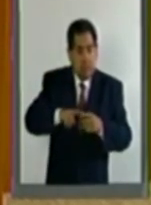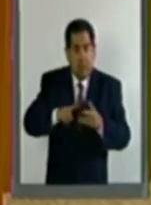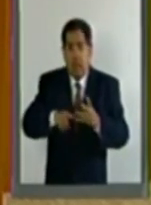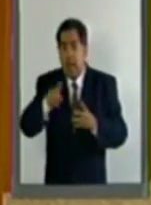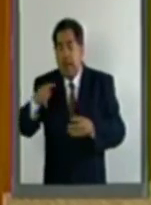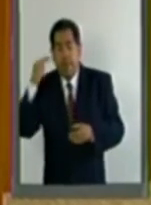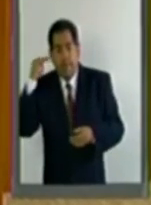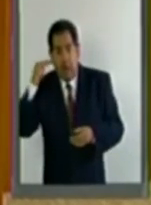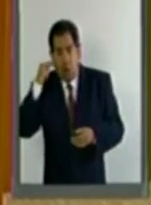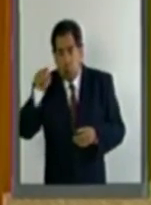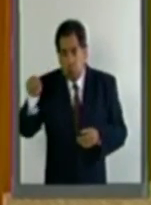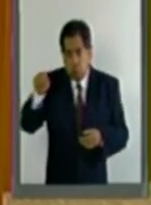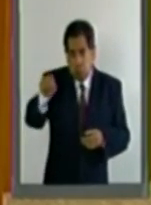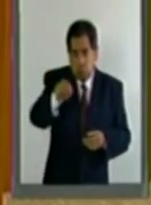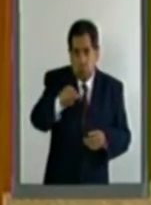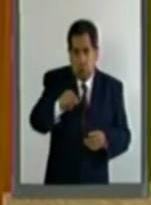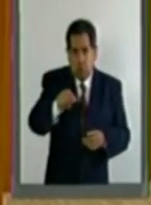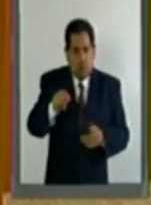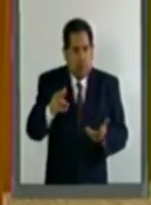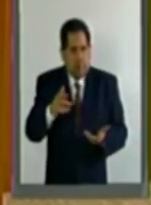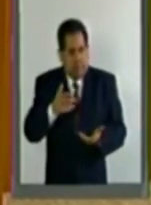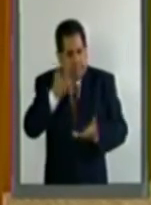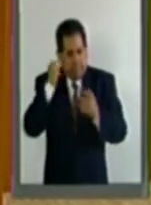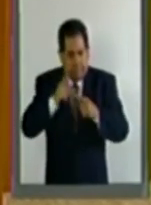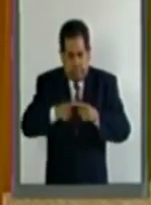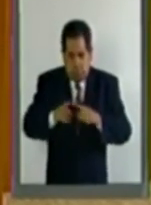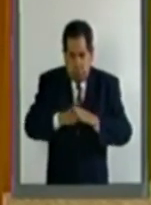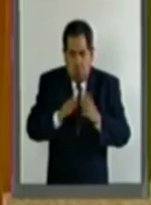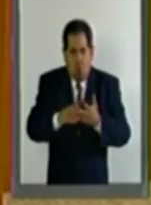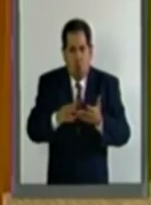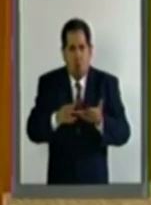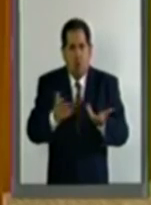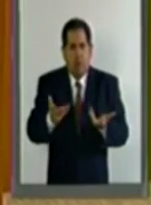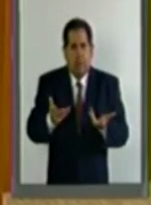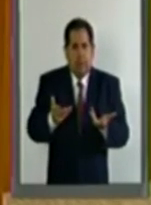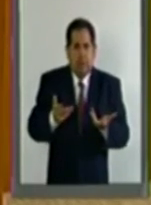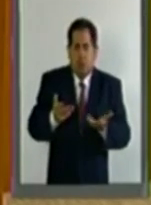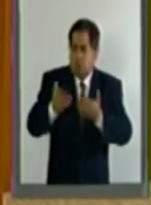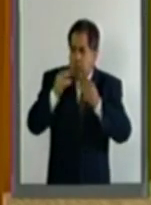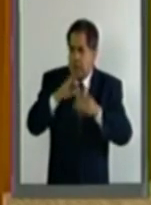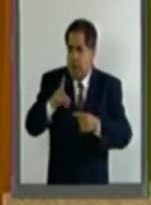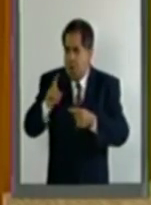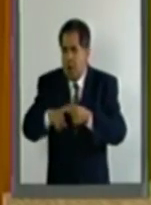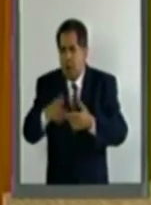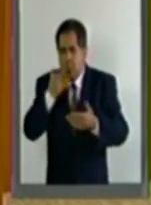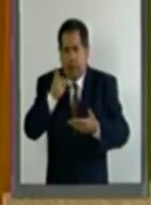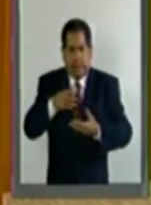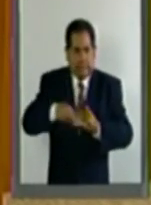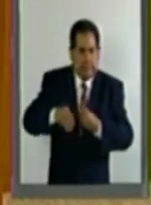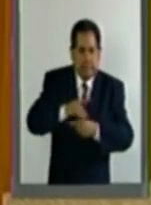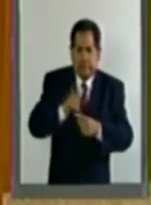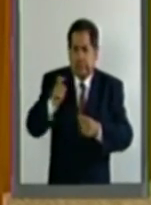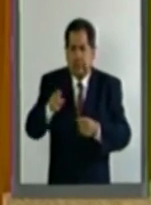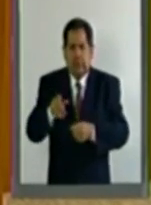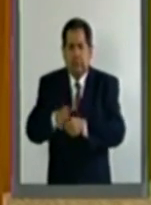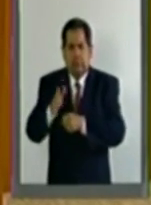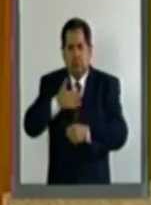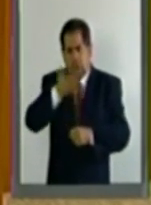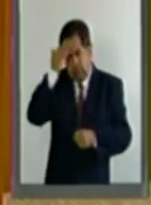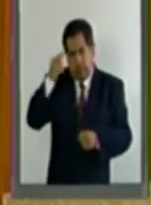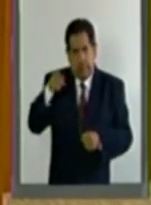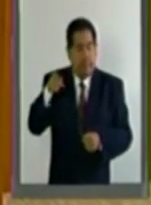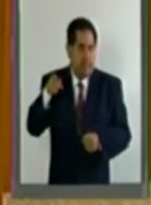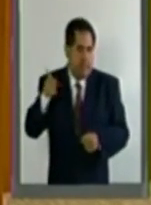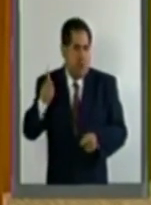en Veracruz, no saben lo que son las estrecheces, la sequía y las limitaciones del agua, pero que